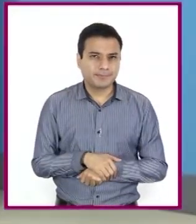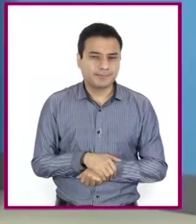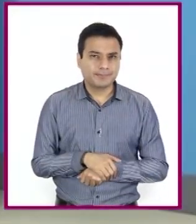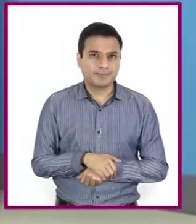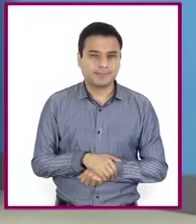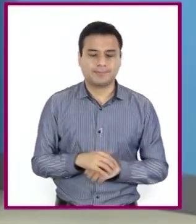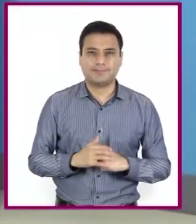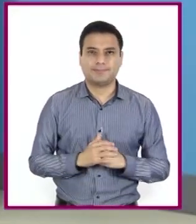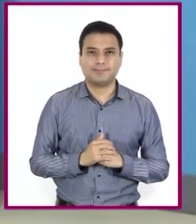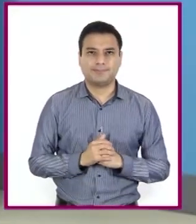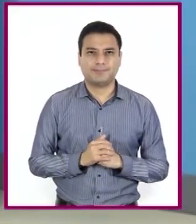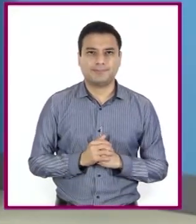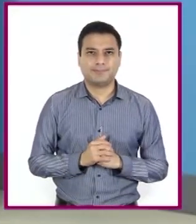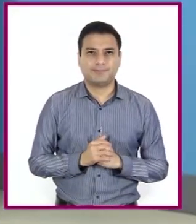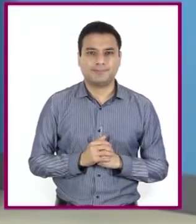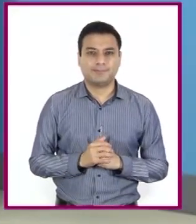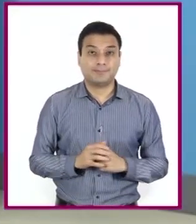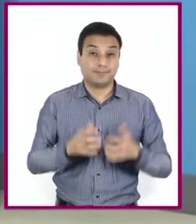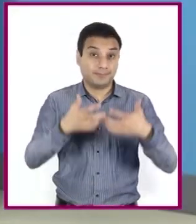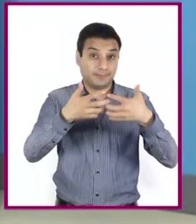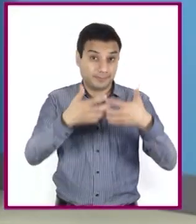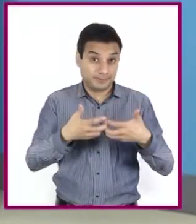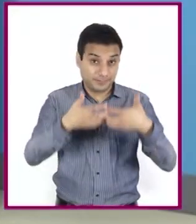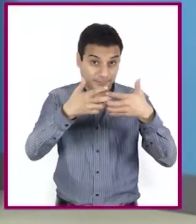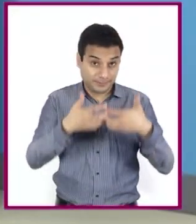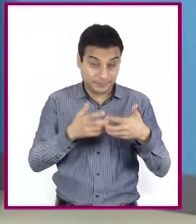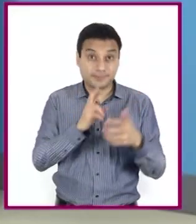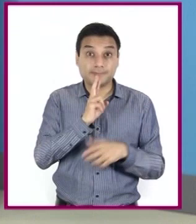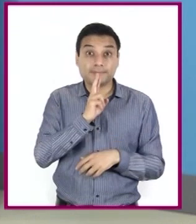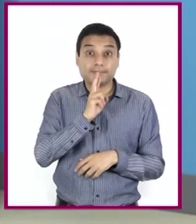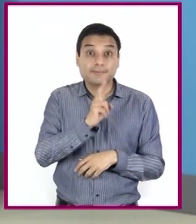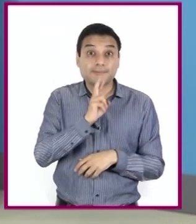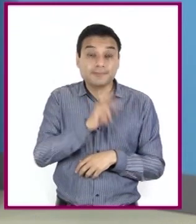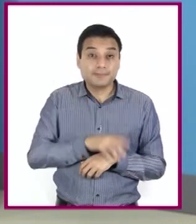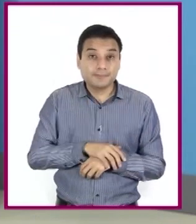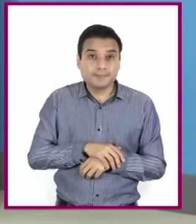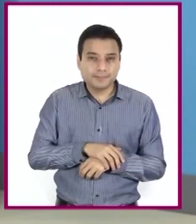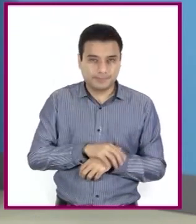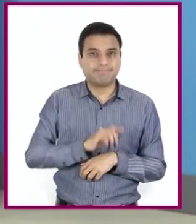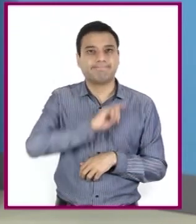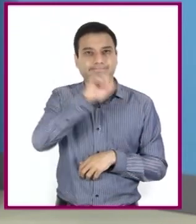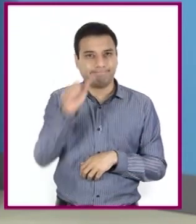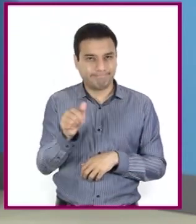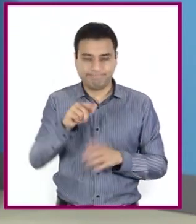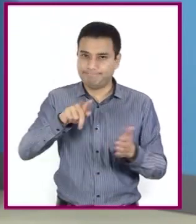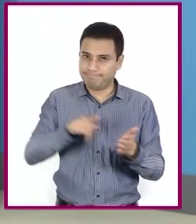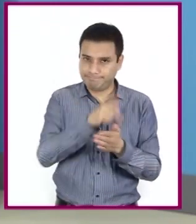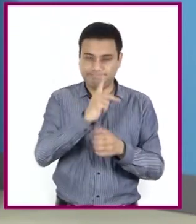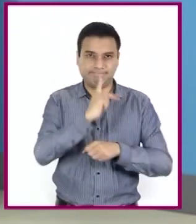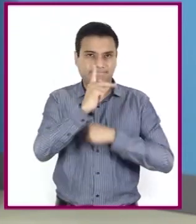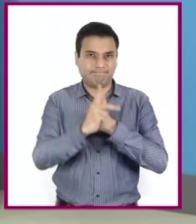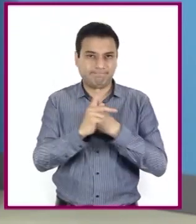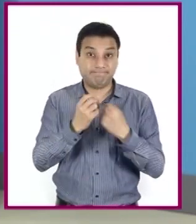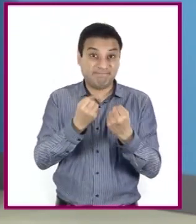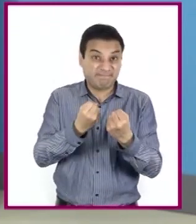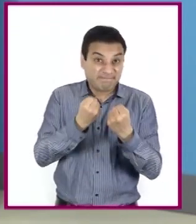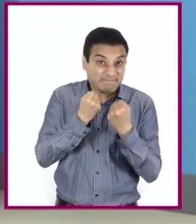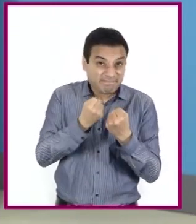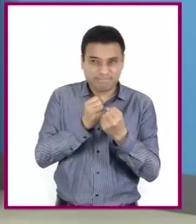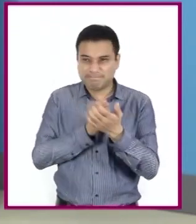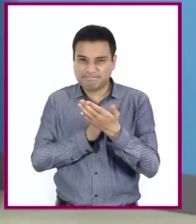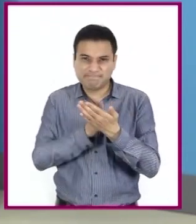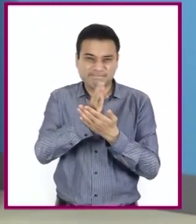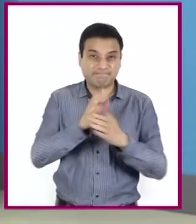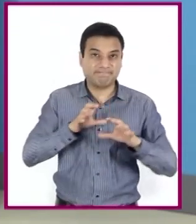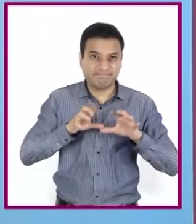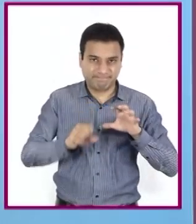El desarrollo industrial impulsó una segunda oleada de colonización y el imperialismo se expandió por todo el